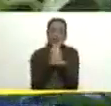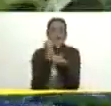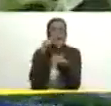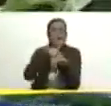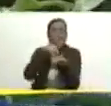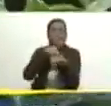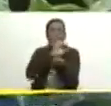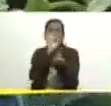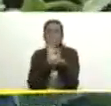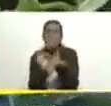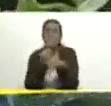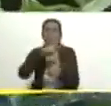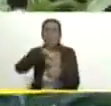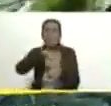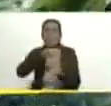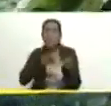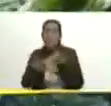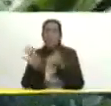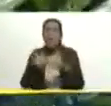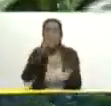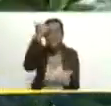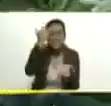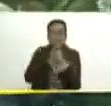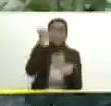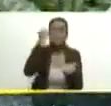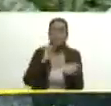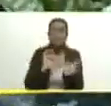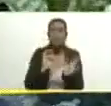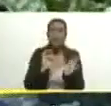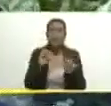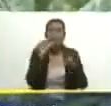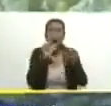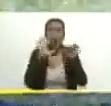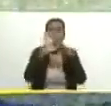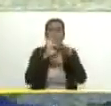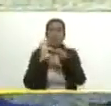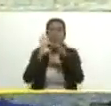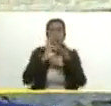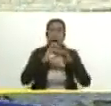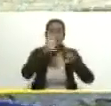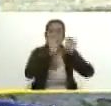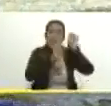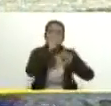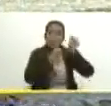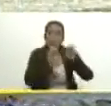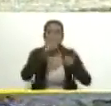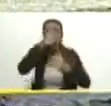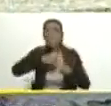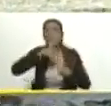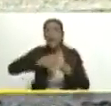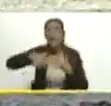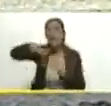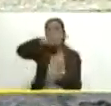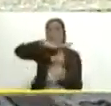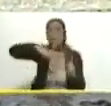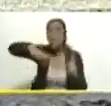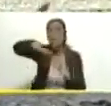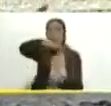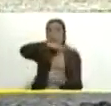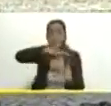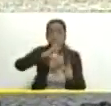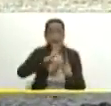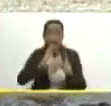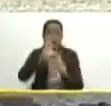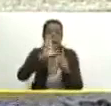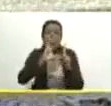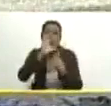para sembrar la matica? Se certifica la semilla de la unidad de producción de las plantas, correcto, que son resistentes y que sean valedas para la siembra, y